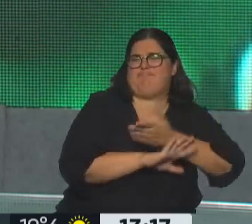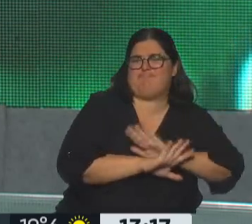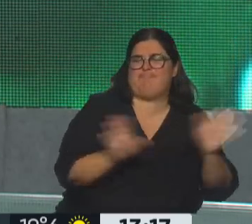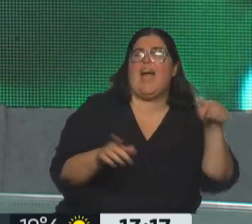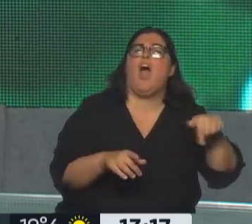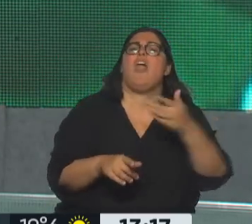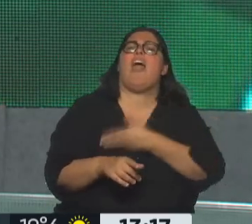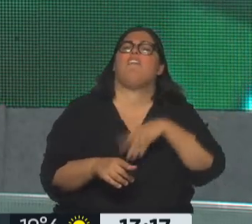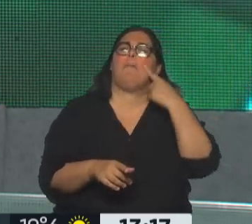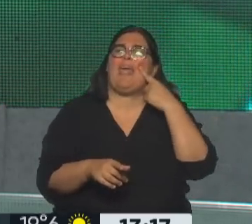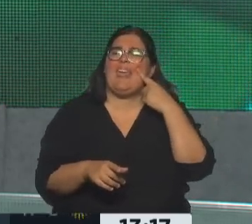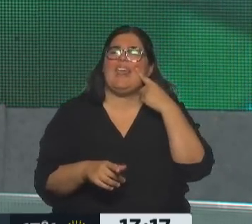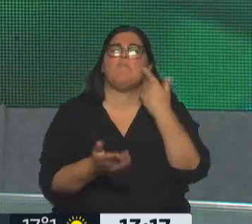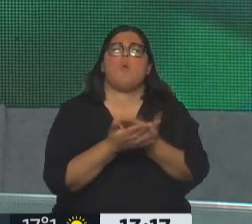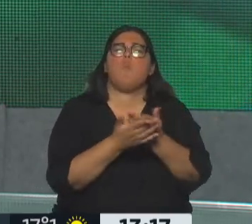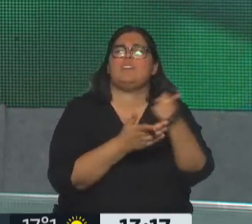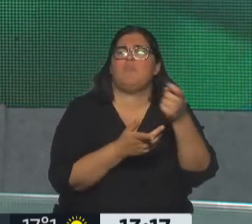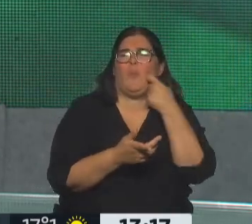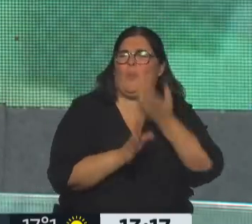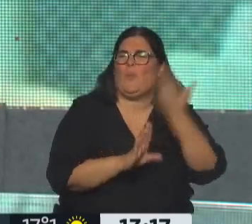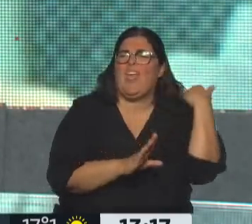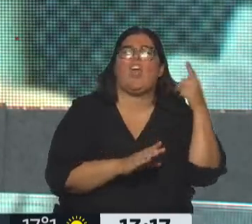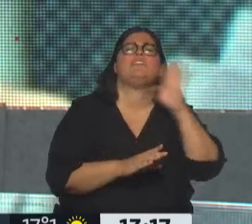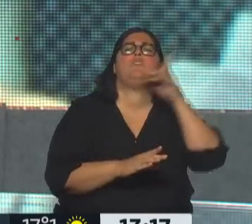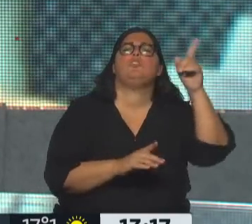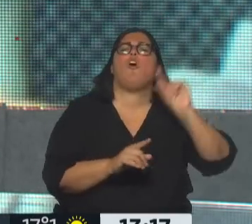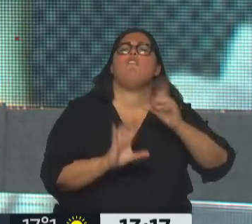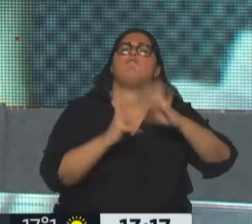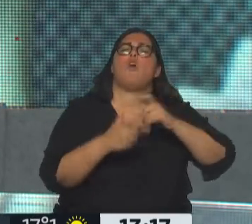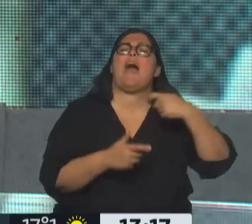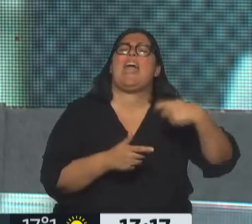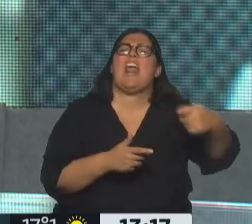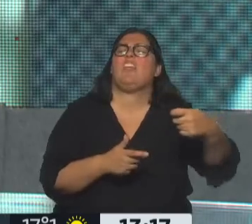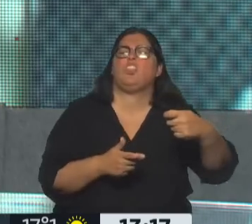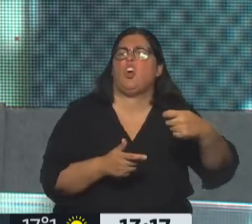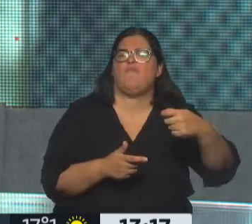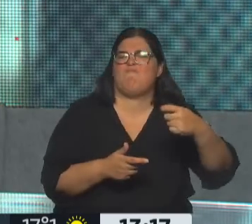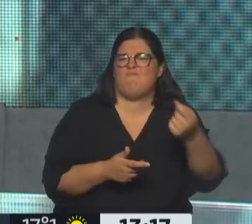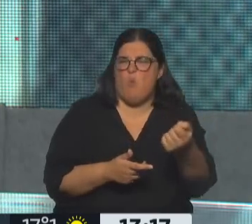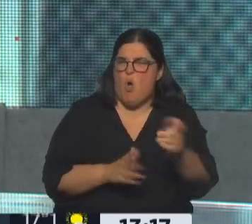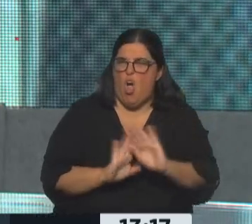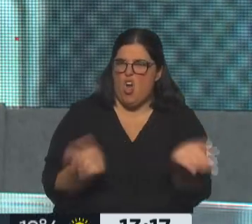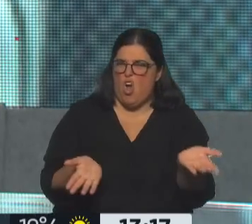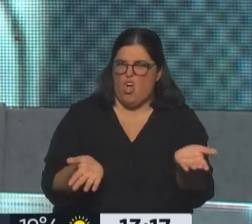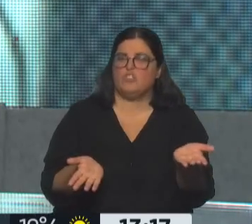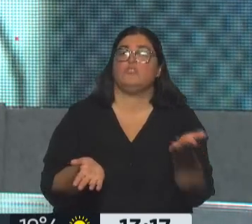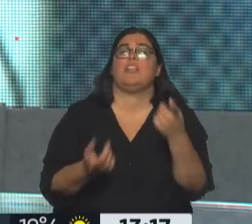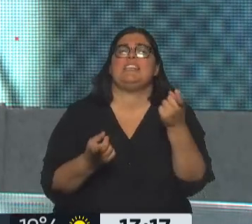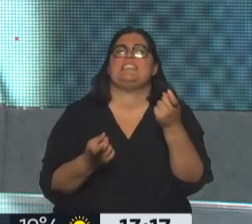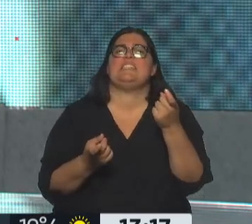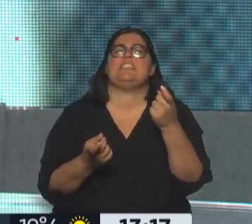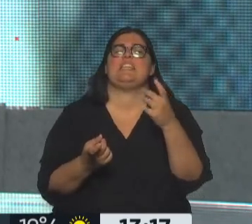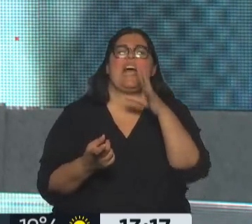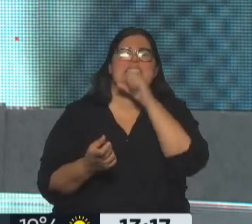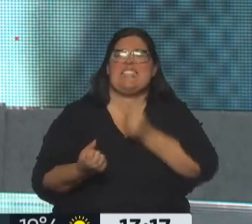Mundial o inclusive los mecanismos de crédito que tiene Estados Unidos son muy bajos, muy pocos, y por lo general requieren un